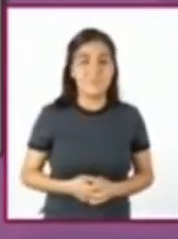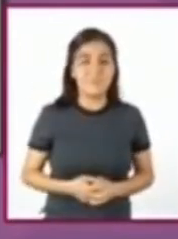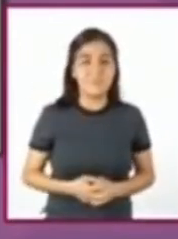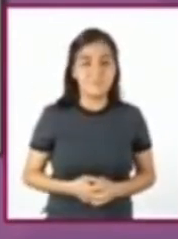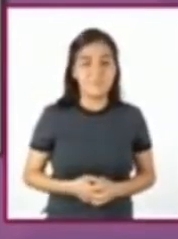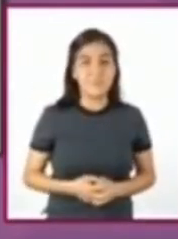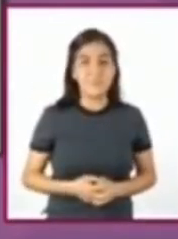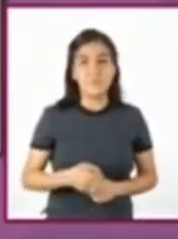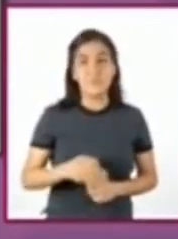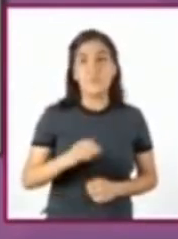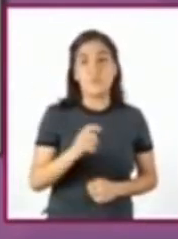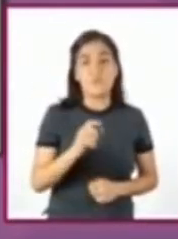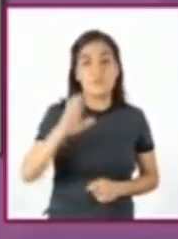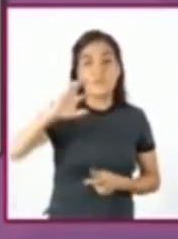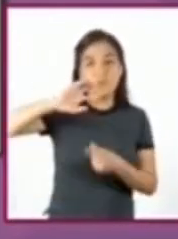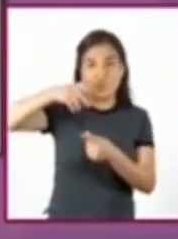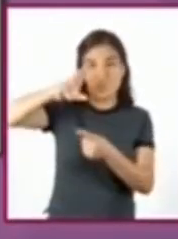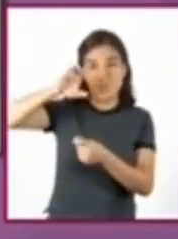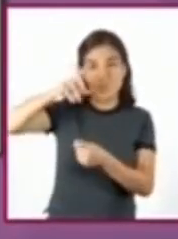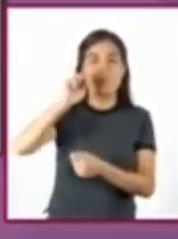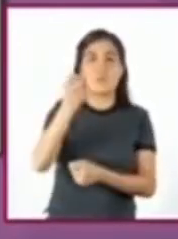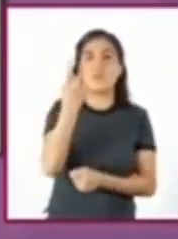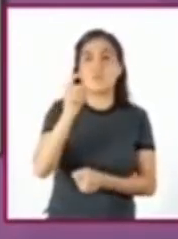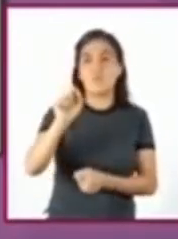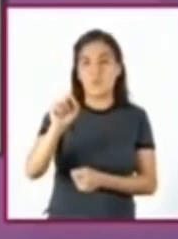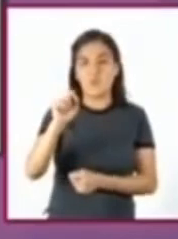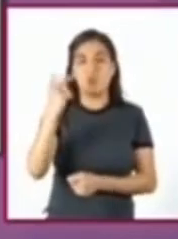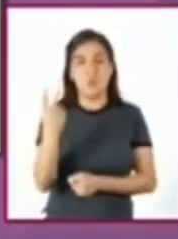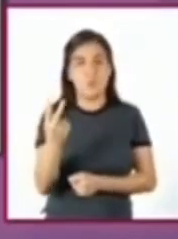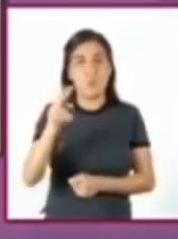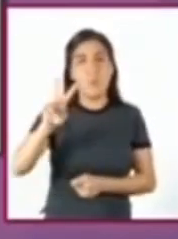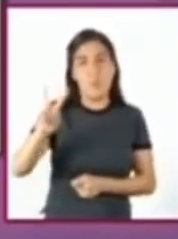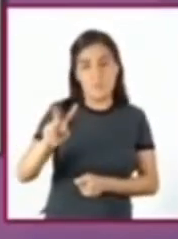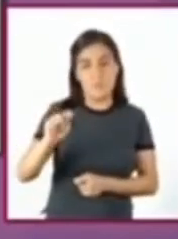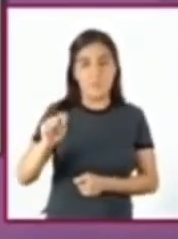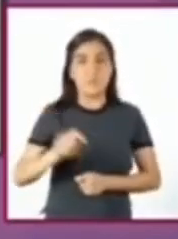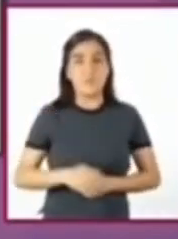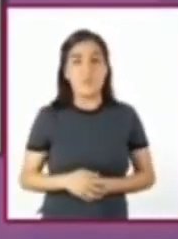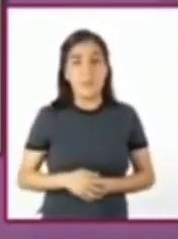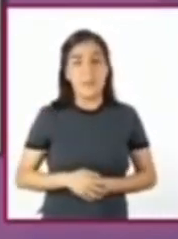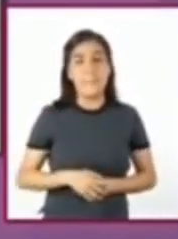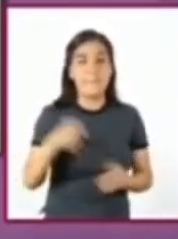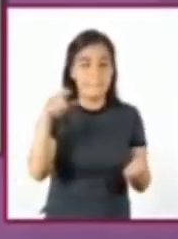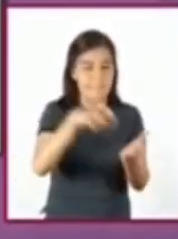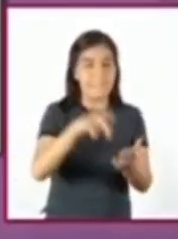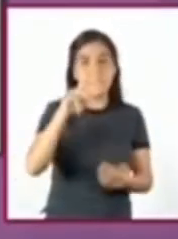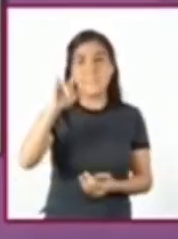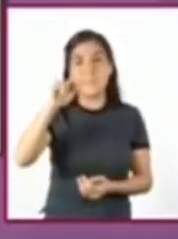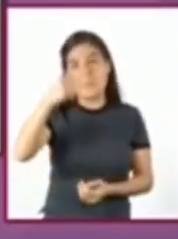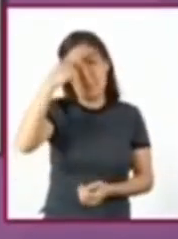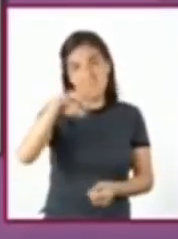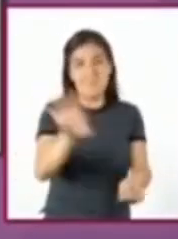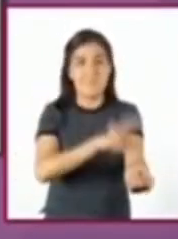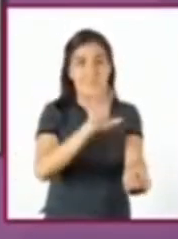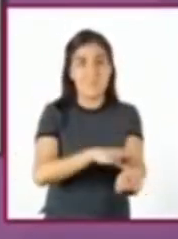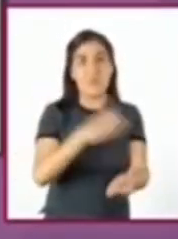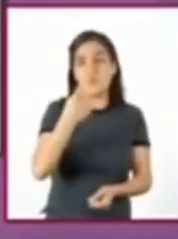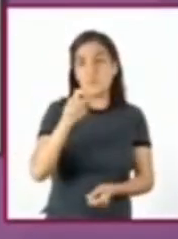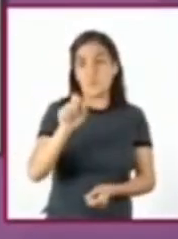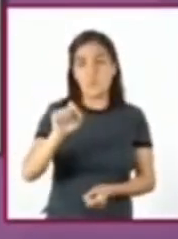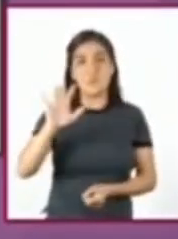un foco de 2.2 volts, un portapilas para baterías de 1.5